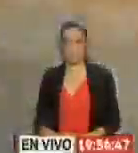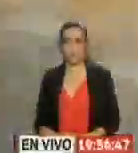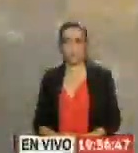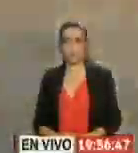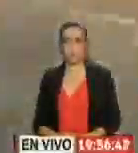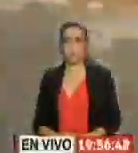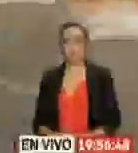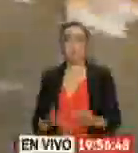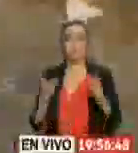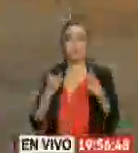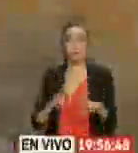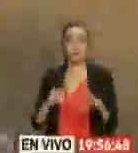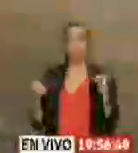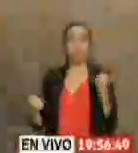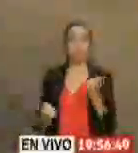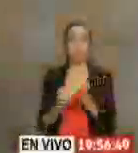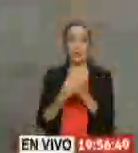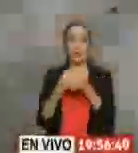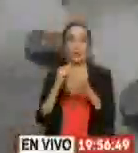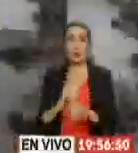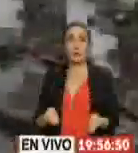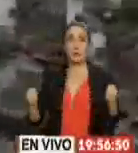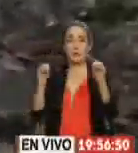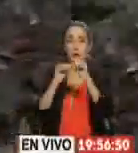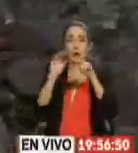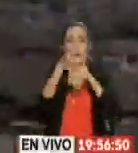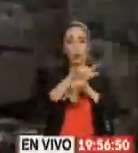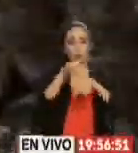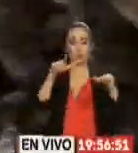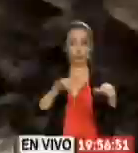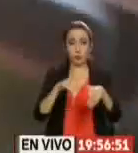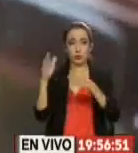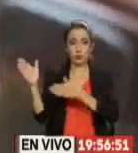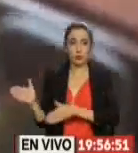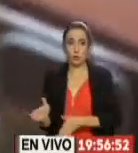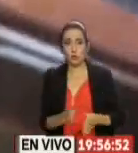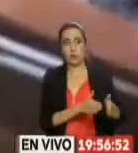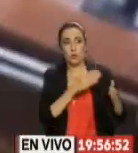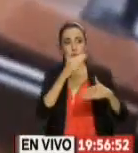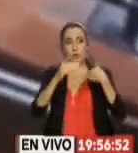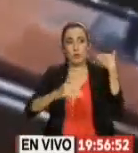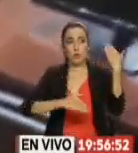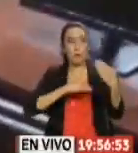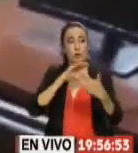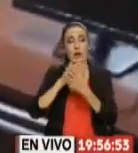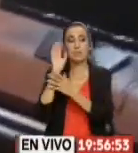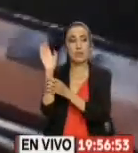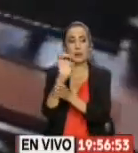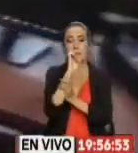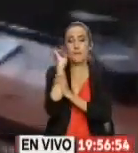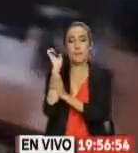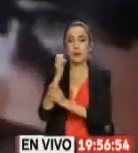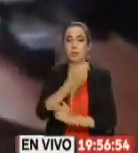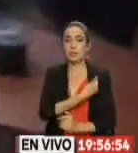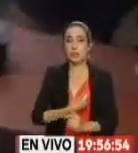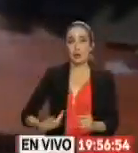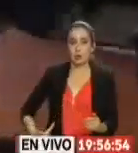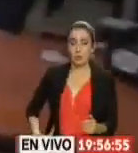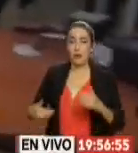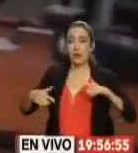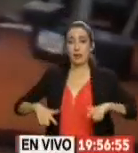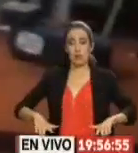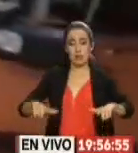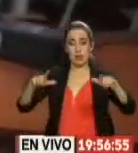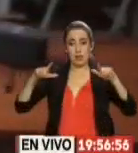Se incrementan las zonas afectadas en el país a causa de la fuerte temporada invernal. Ante la emergencia, el presidente de la República, Lenín